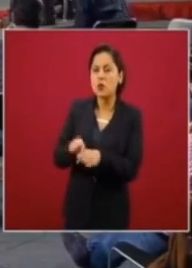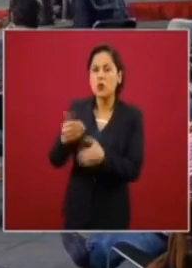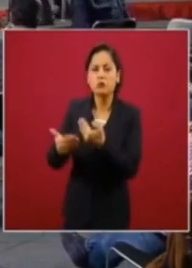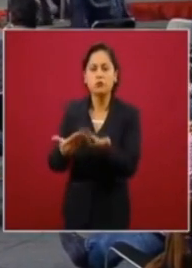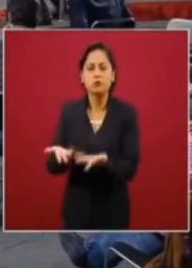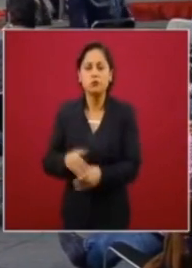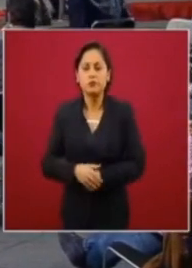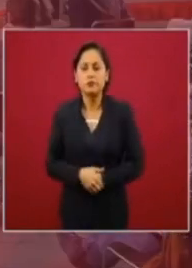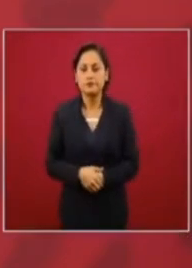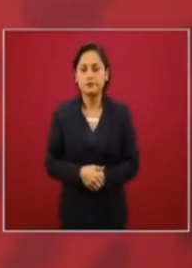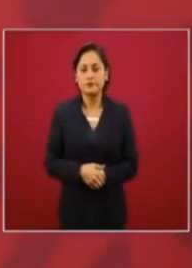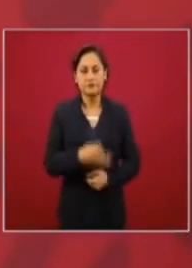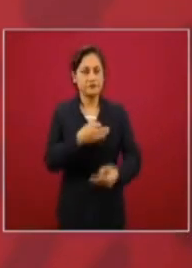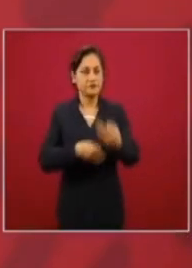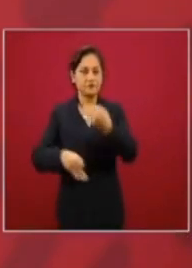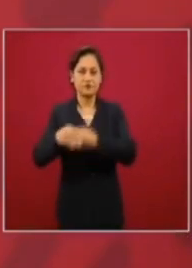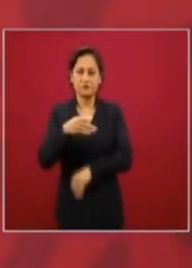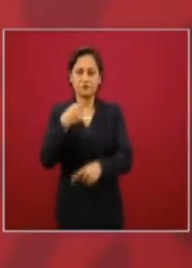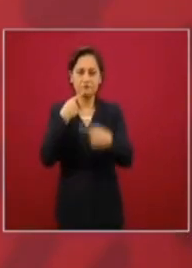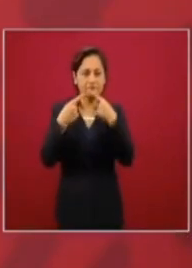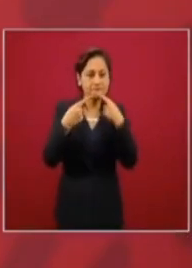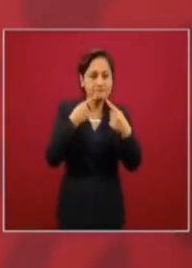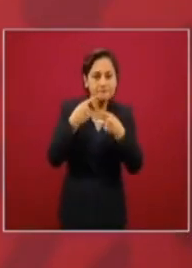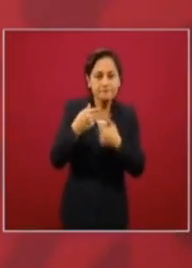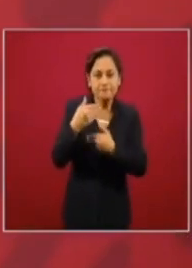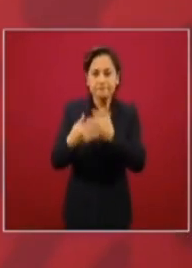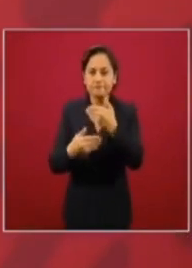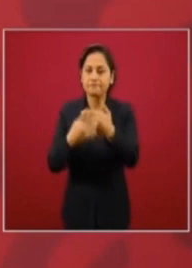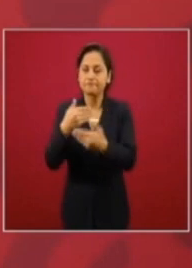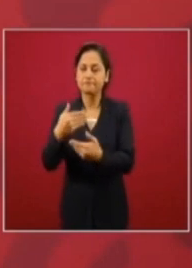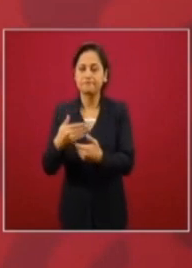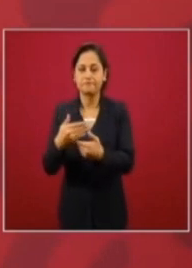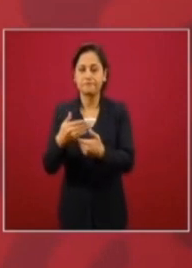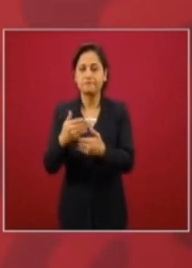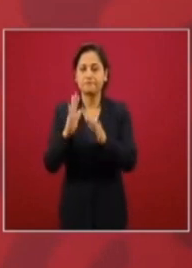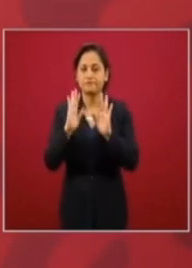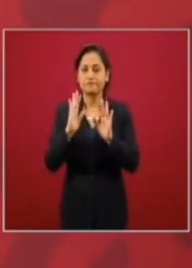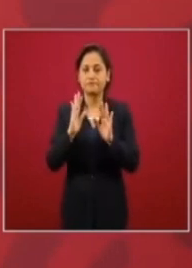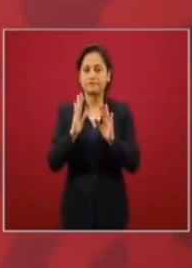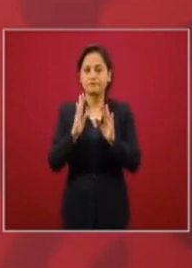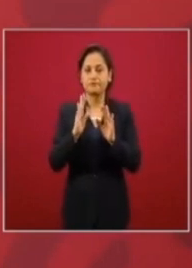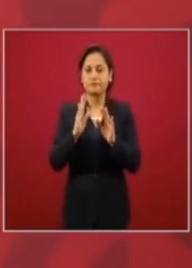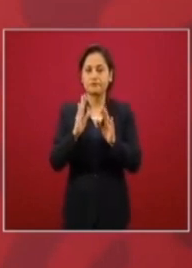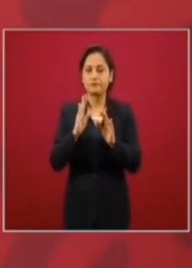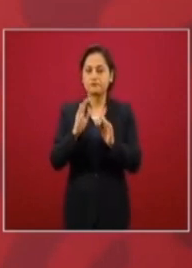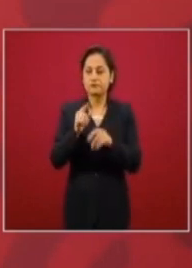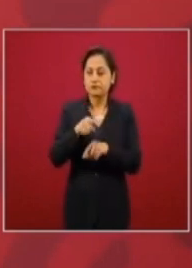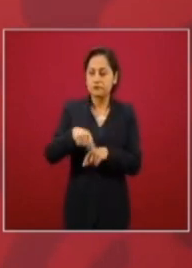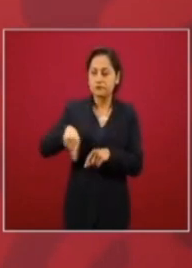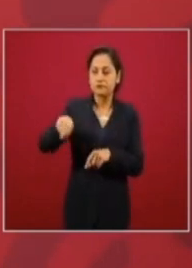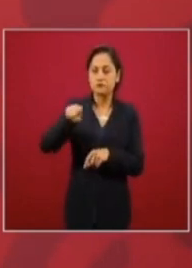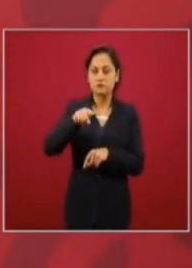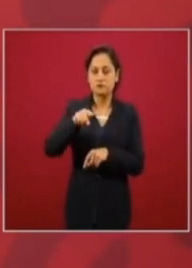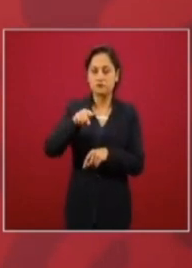en vías de arreglo, la mayoría no quieren